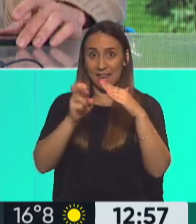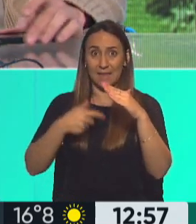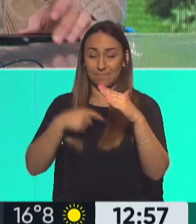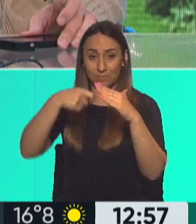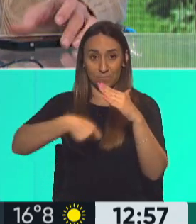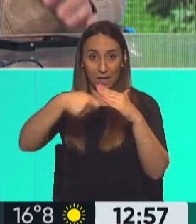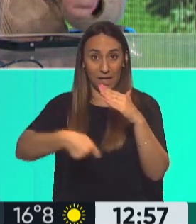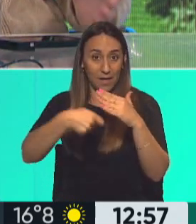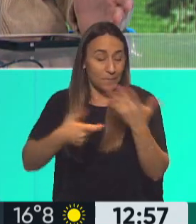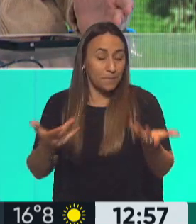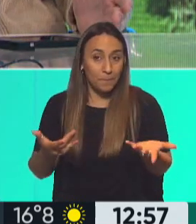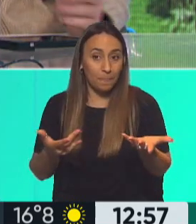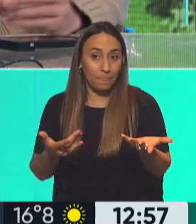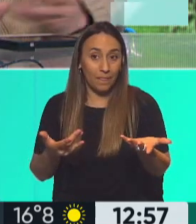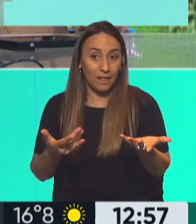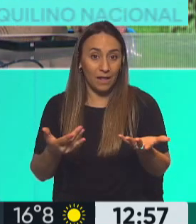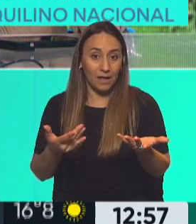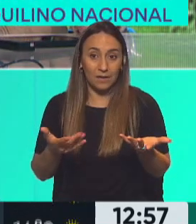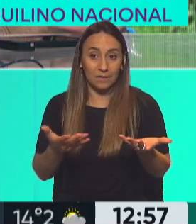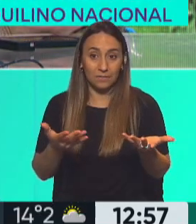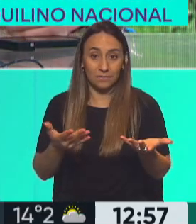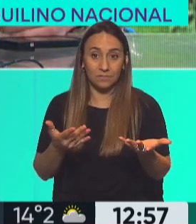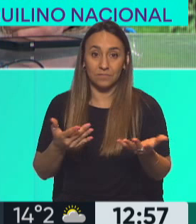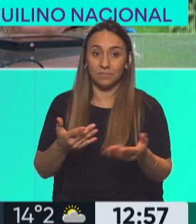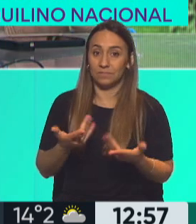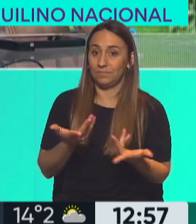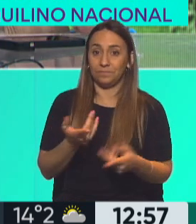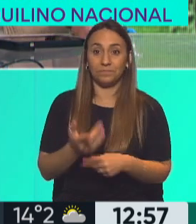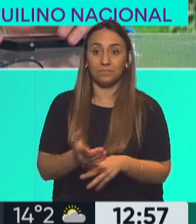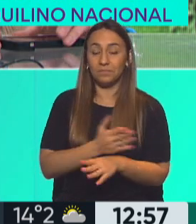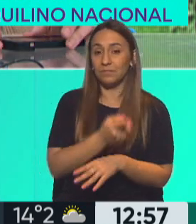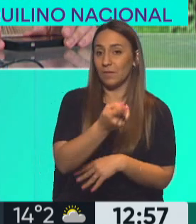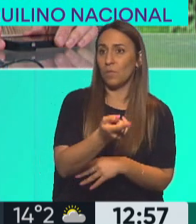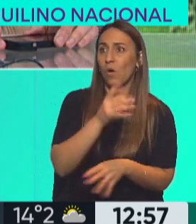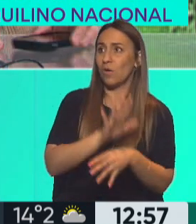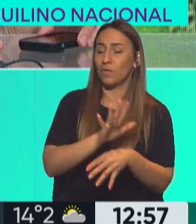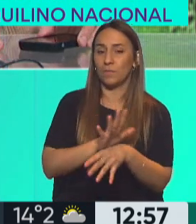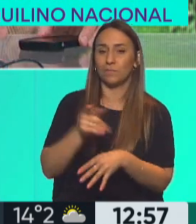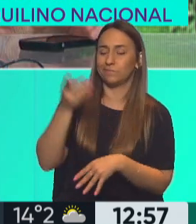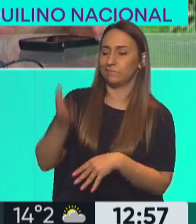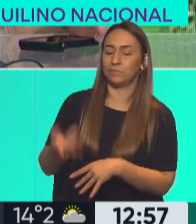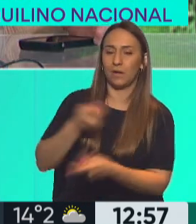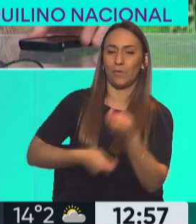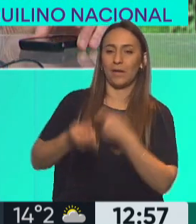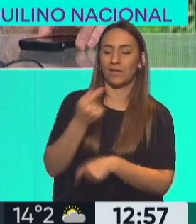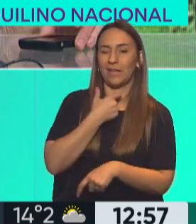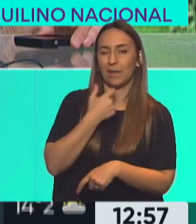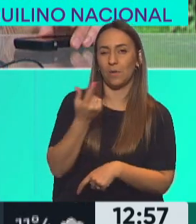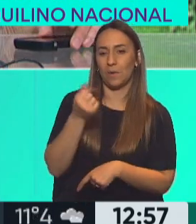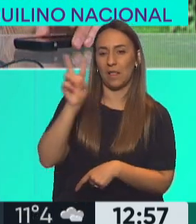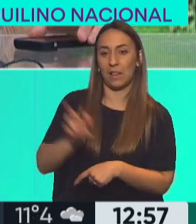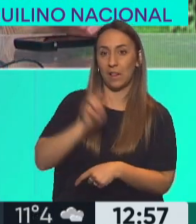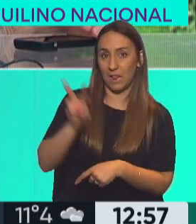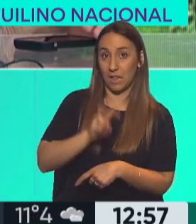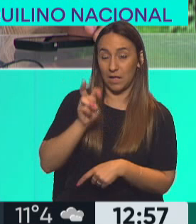a ser comercio, a ser aquellos que de forma permanente están queriendo vernos dentro